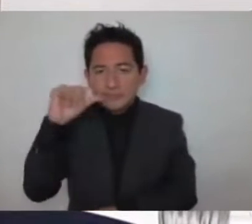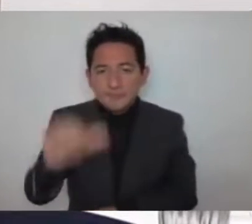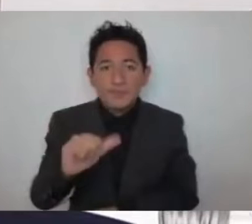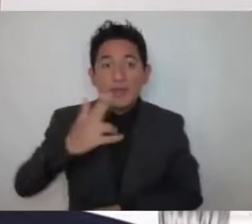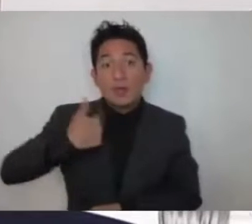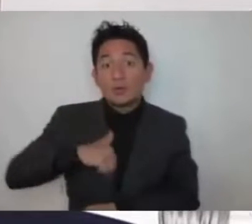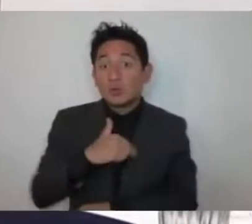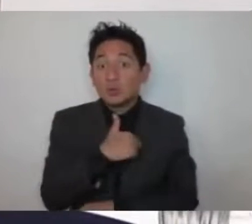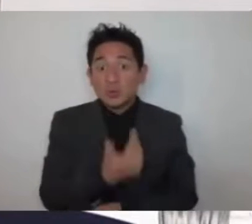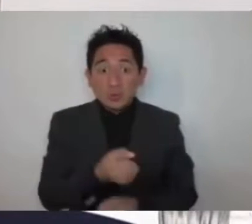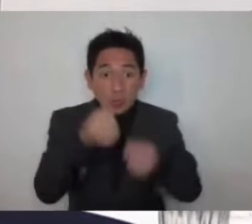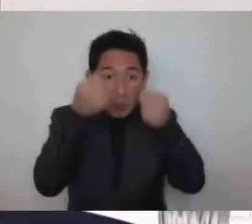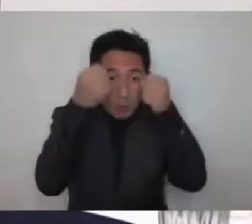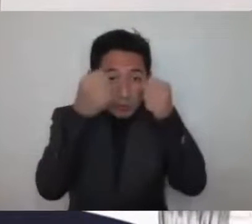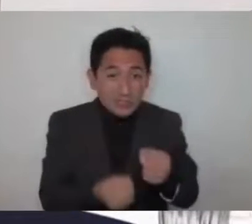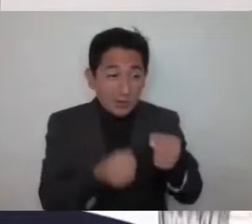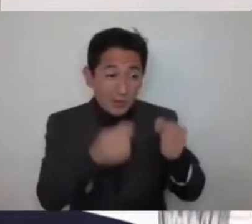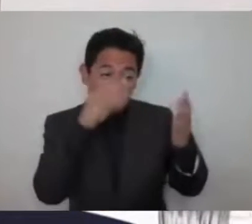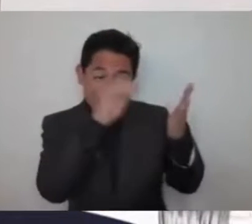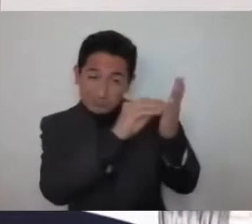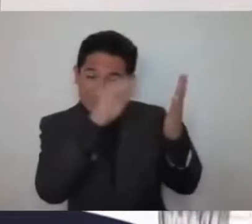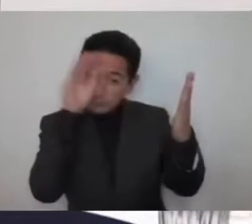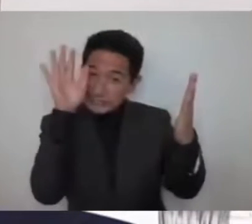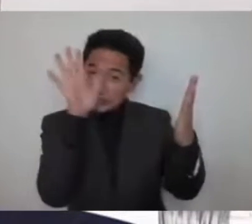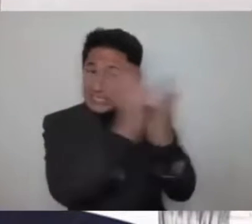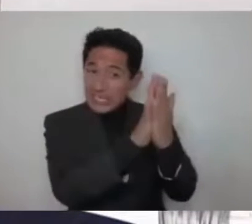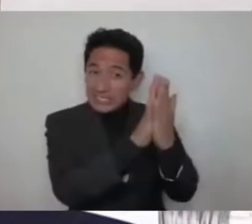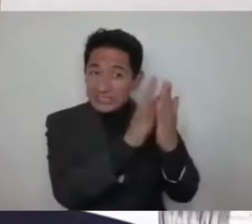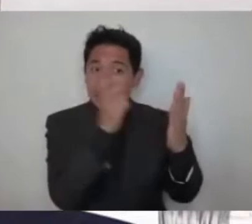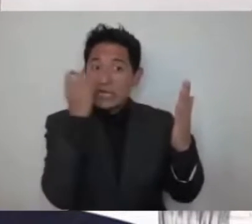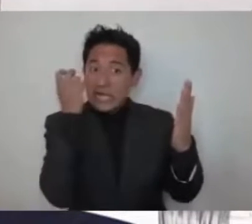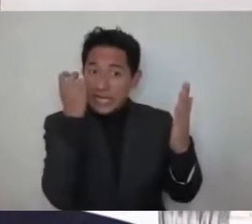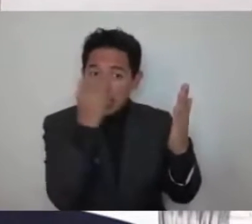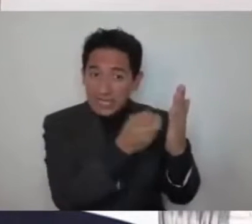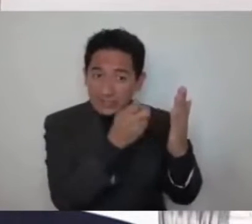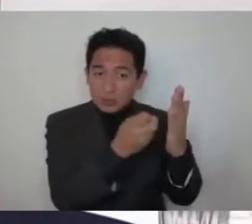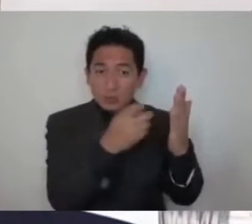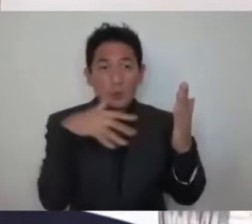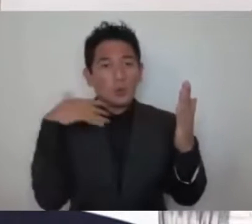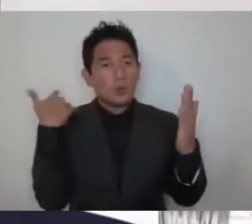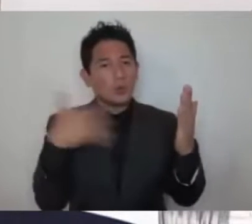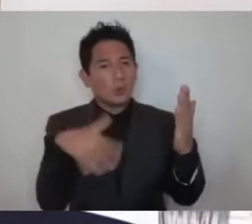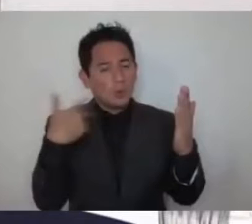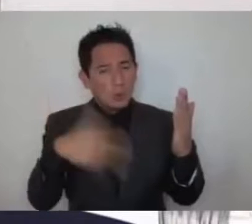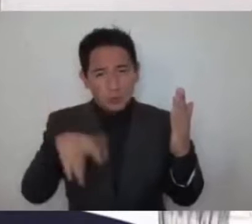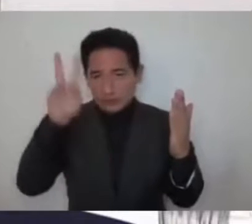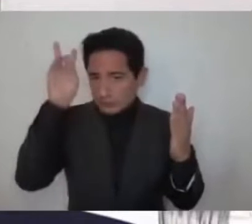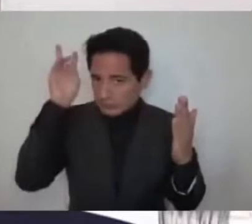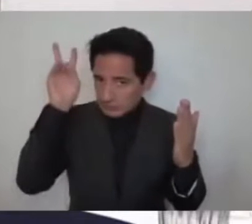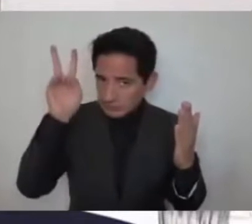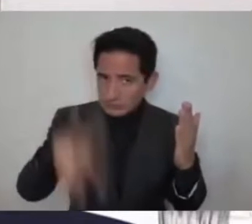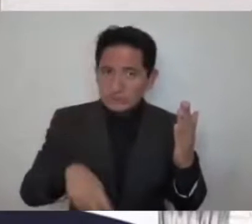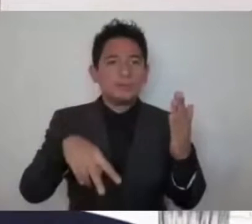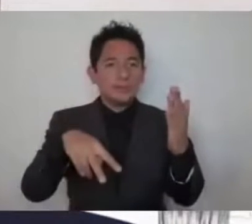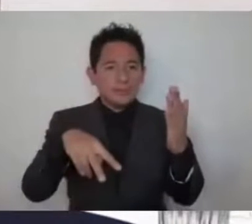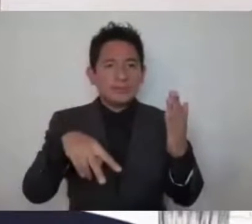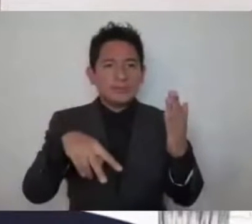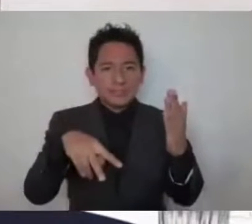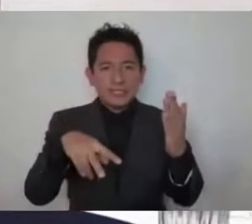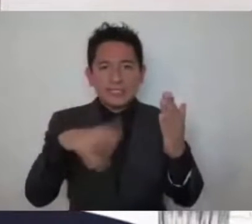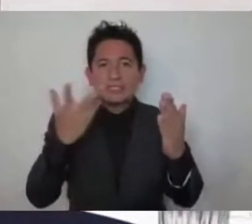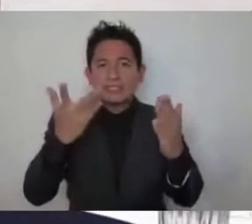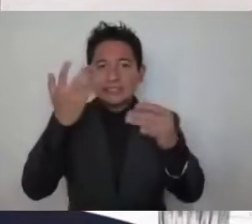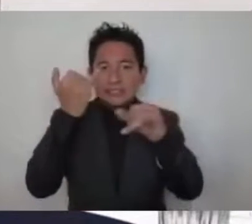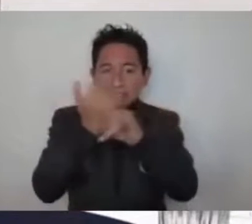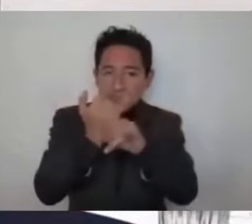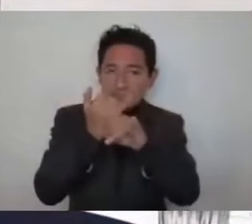el estándar jurídico aplicable entonces para el equipo supuso estudiar toda la doctrina que había emitido la corte en relación